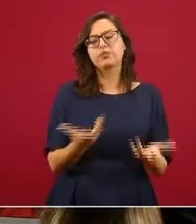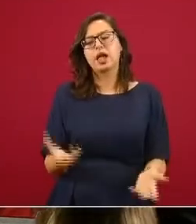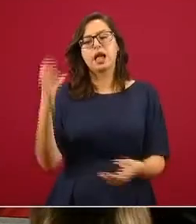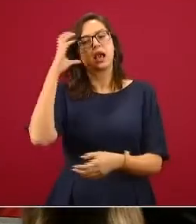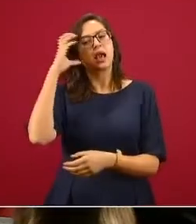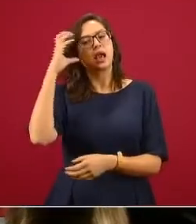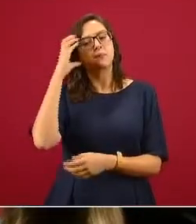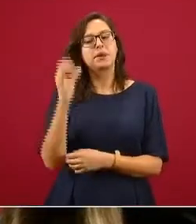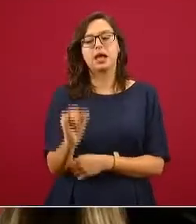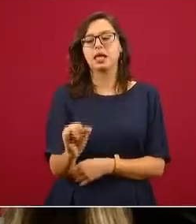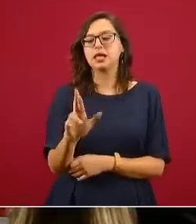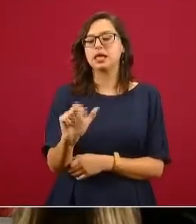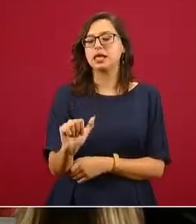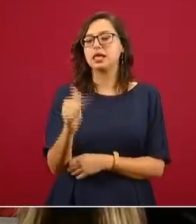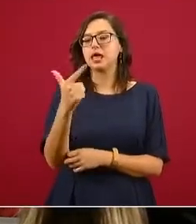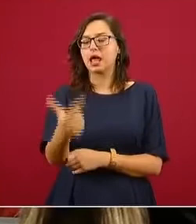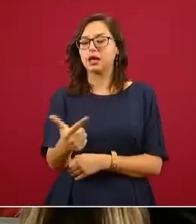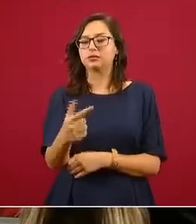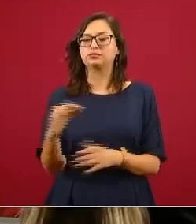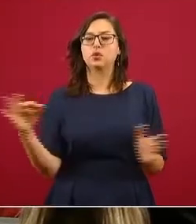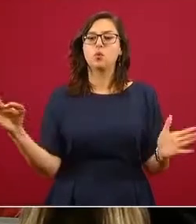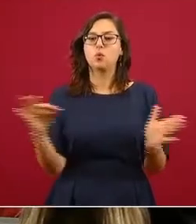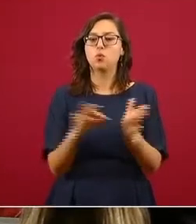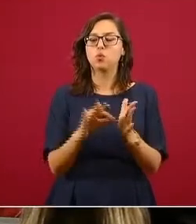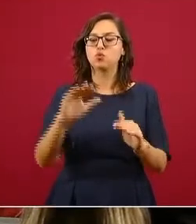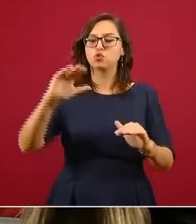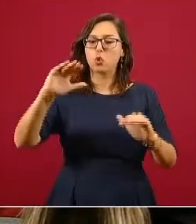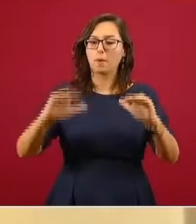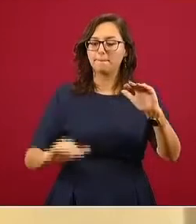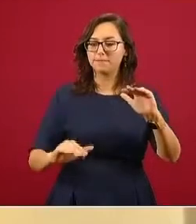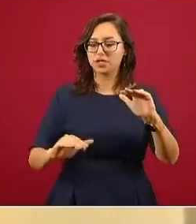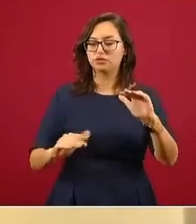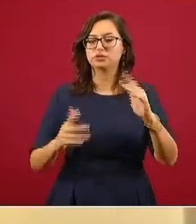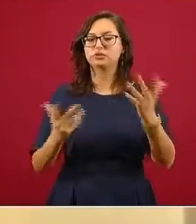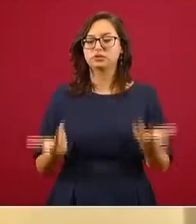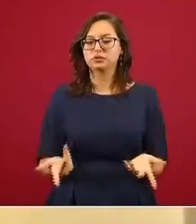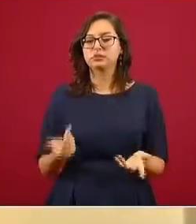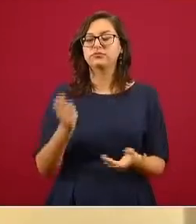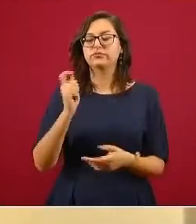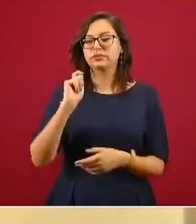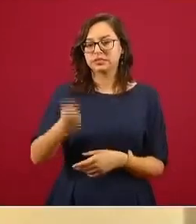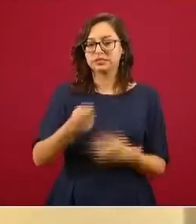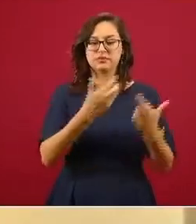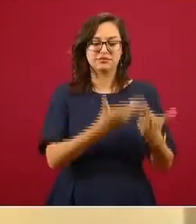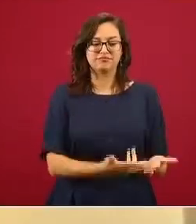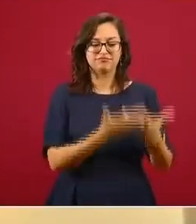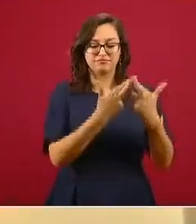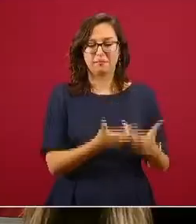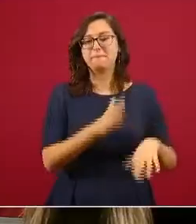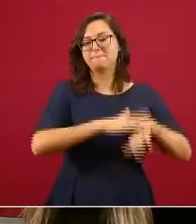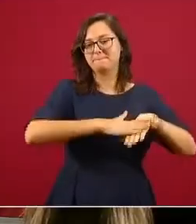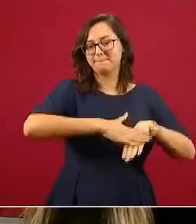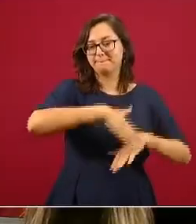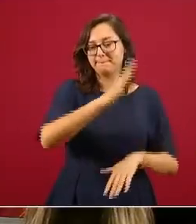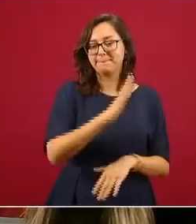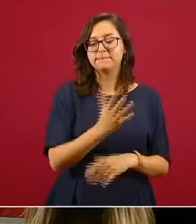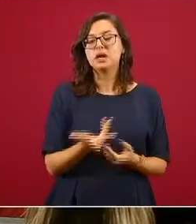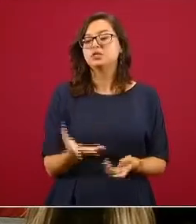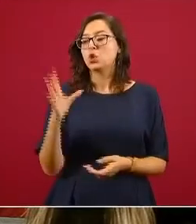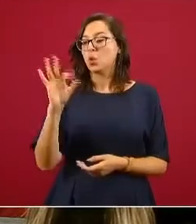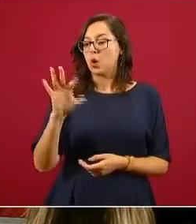generales. Un punto porcentual menos de ocupación, es decir, un punto porcentual más de disponibilidad. Hoy